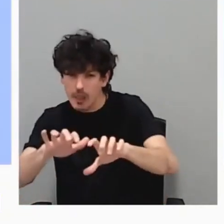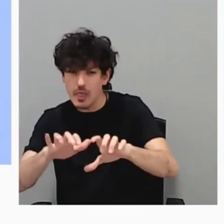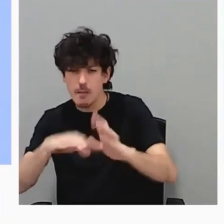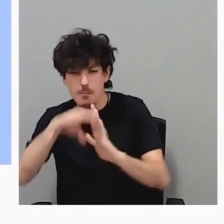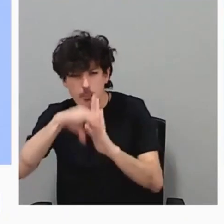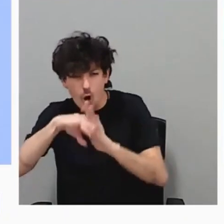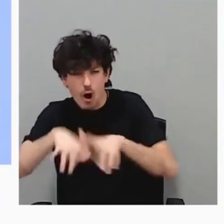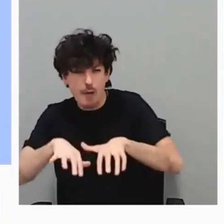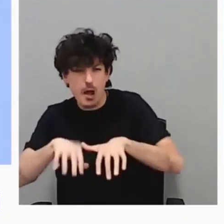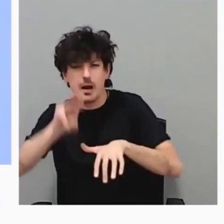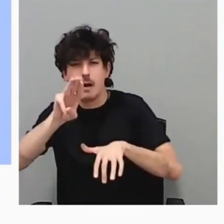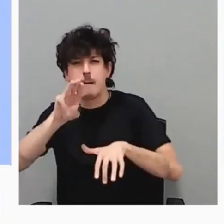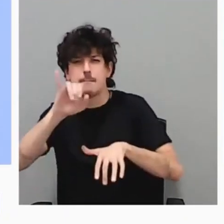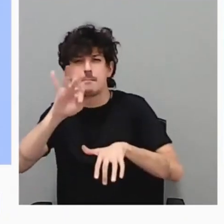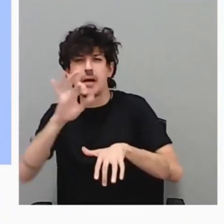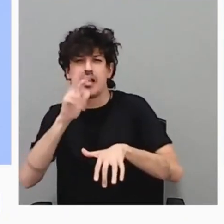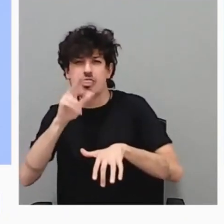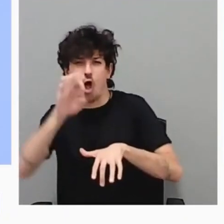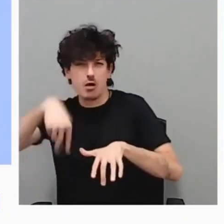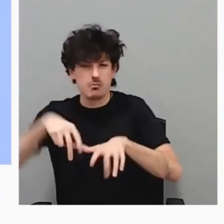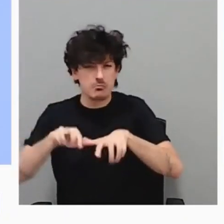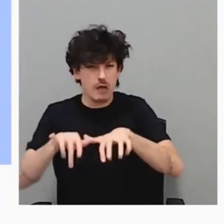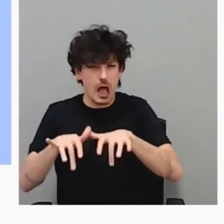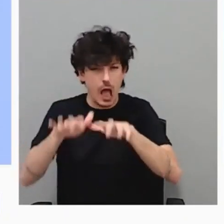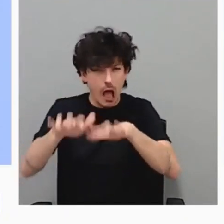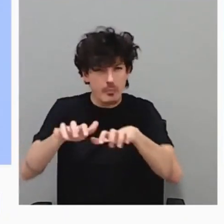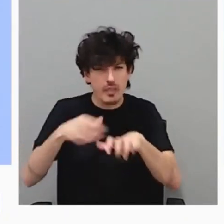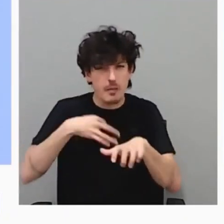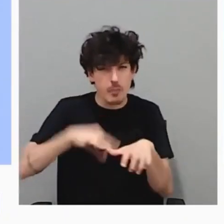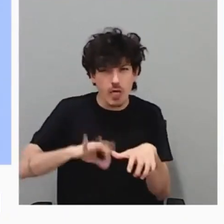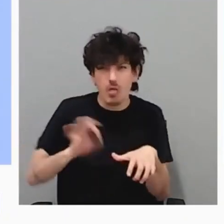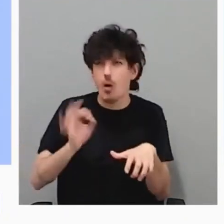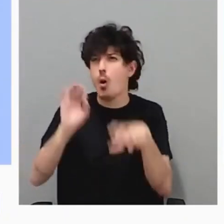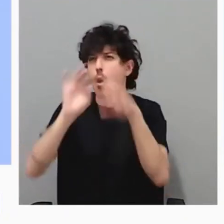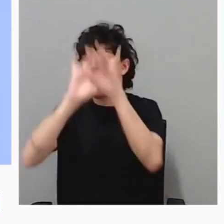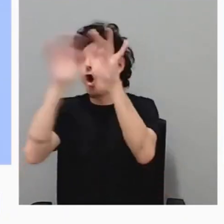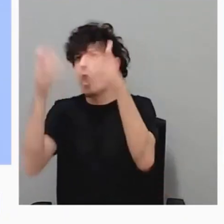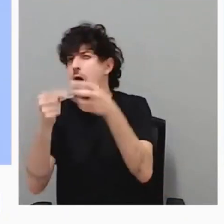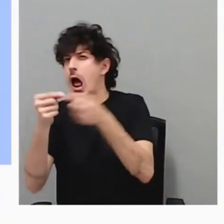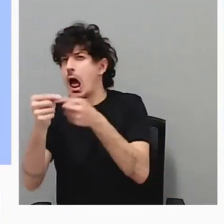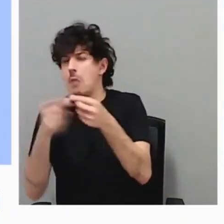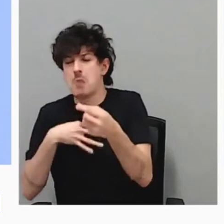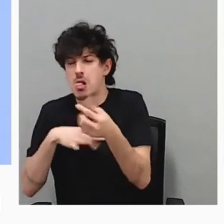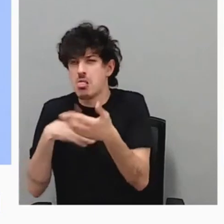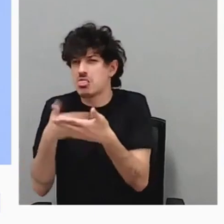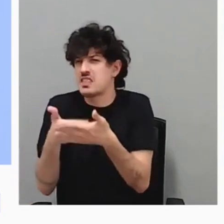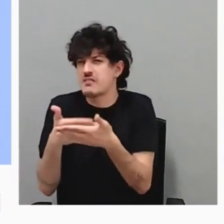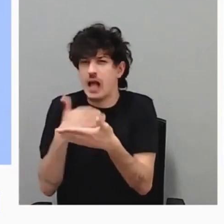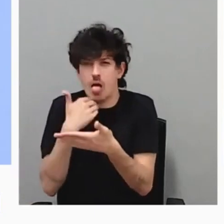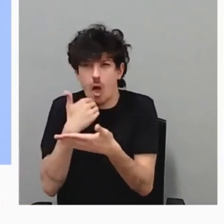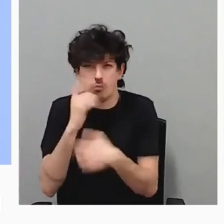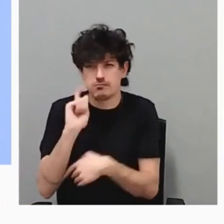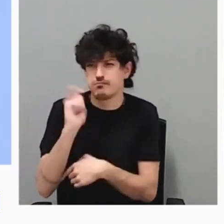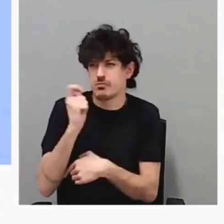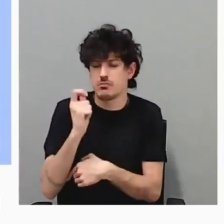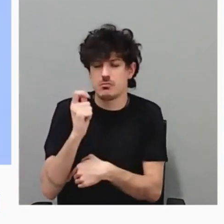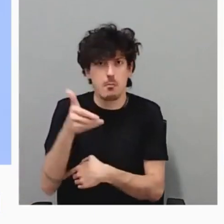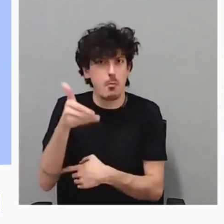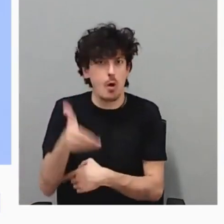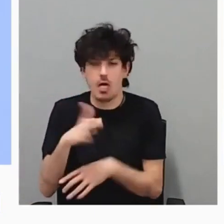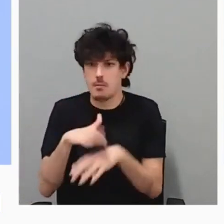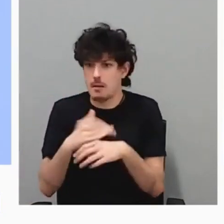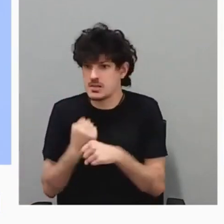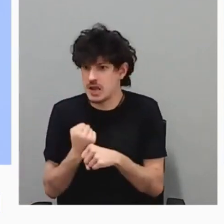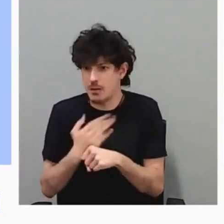aprender, me puedo certificar, me puedo hacer una microcertificación de alguna competencia muy importante para mi trabajo. Y eso nos